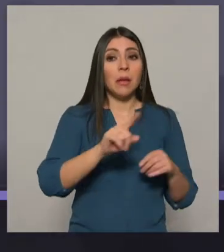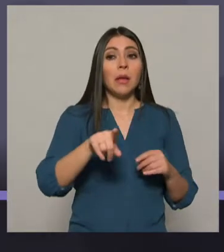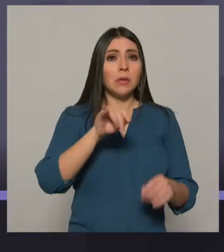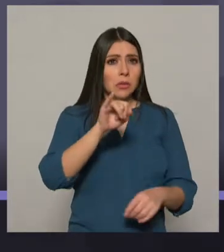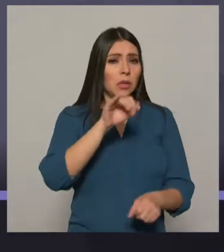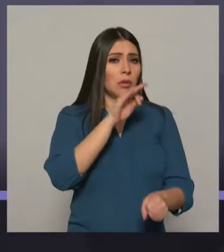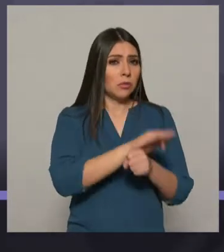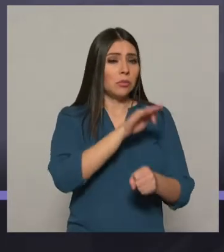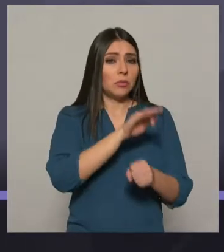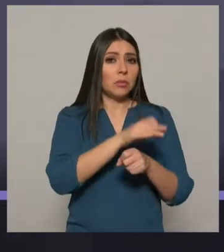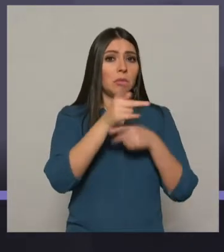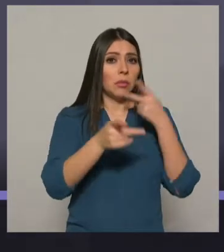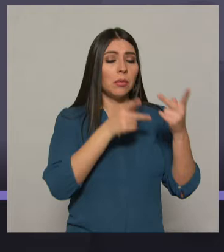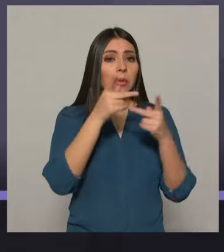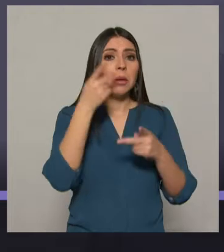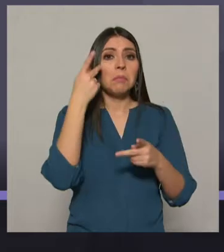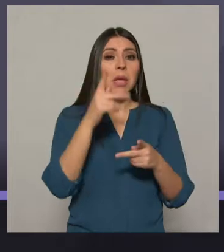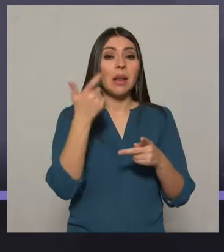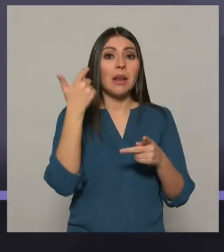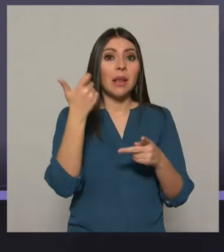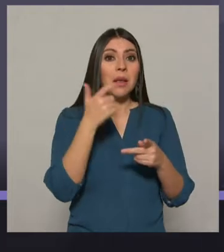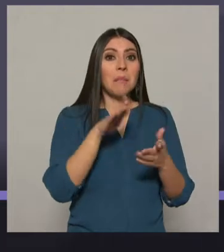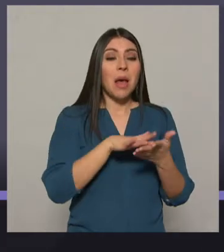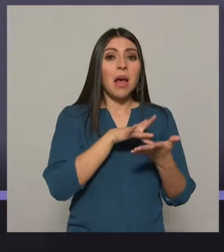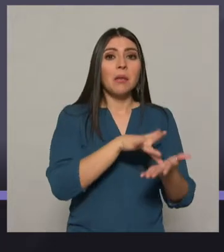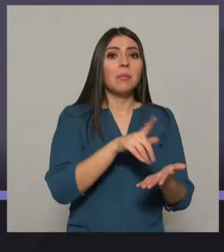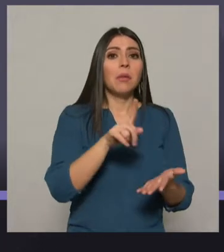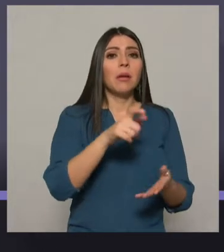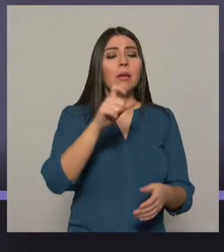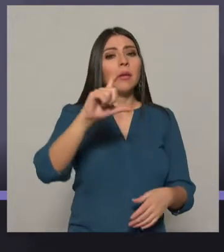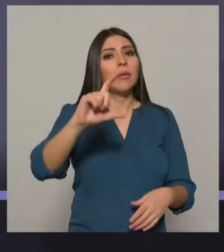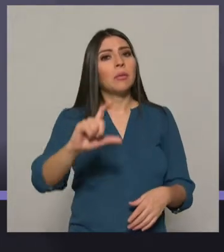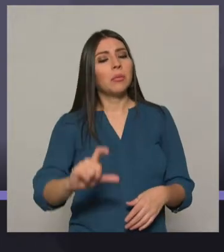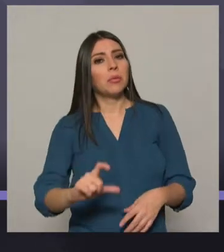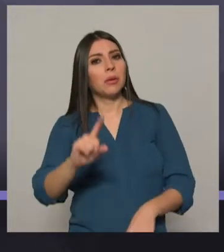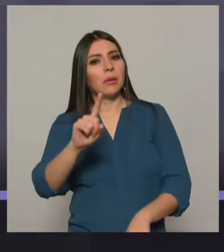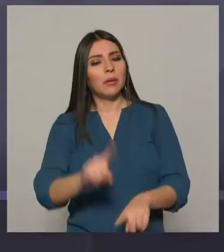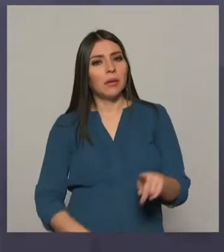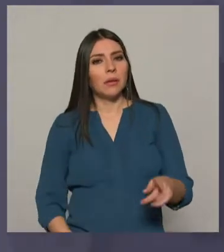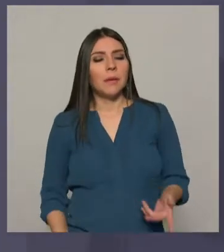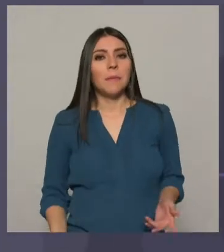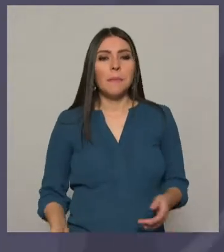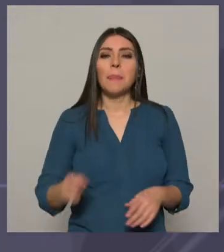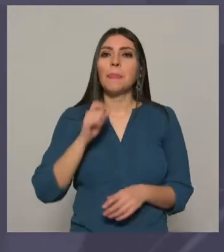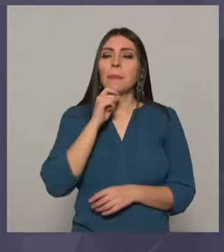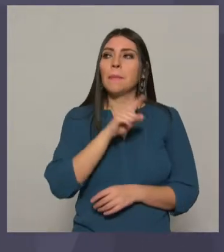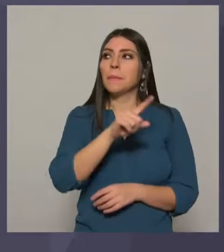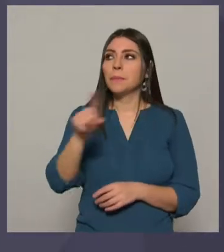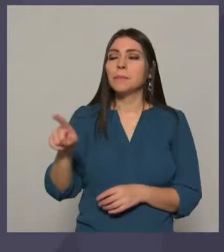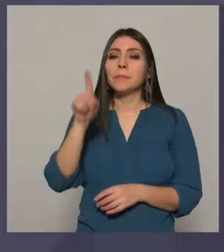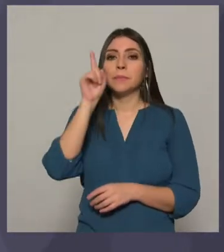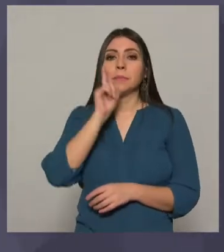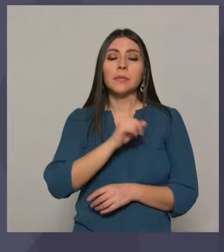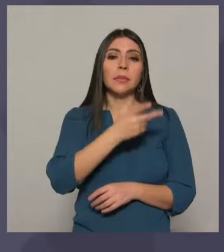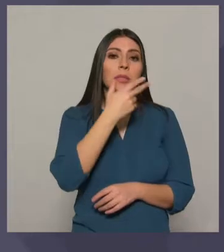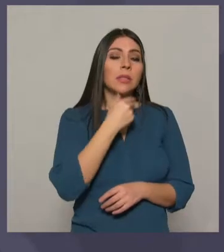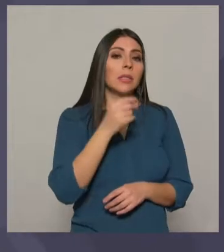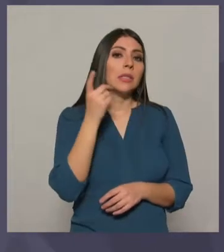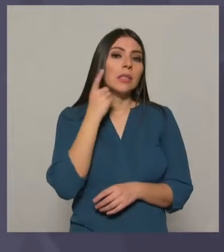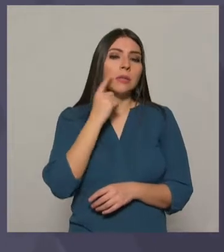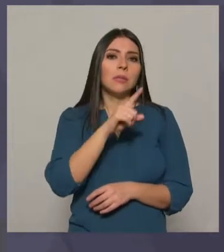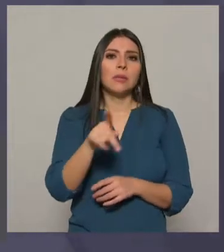se le quitan recursos. Y eso es también, muchas compañeras, compañeros legisladores han dado la pelea, han